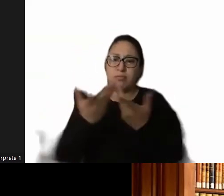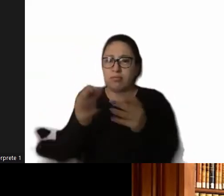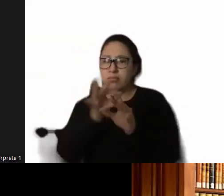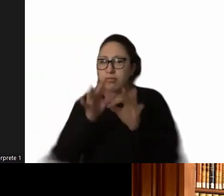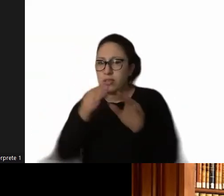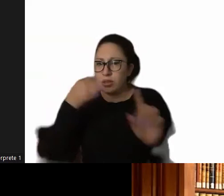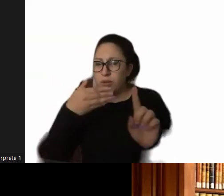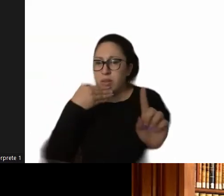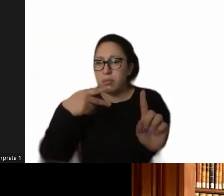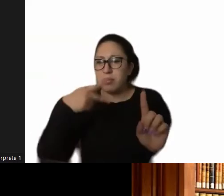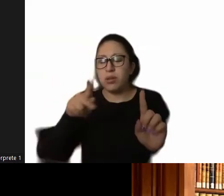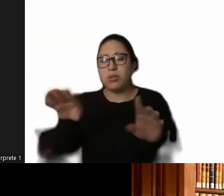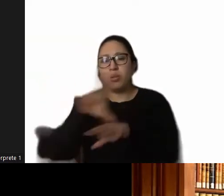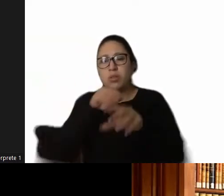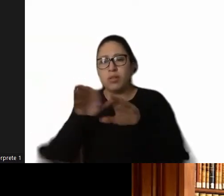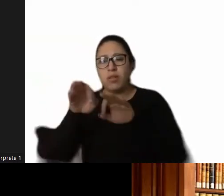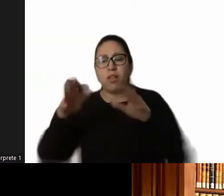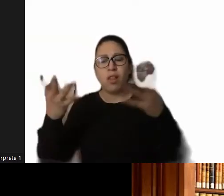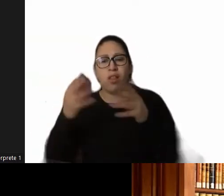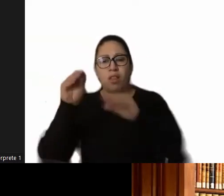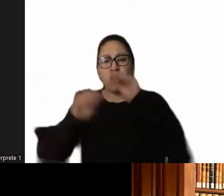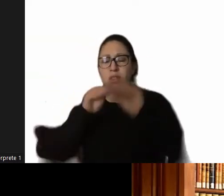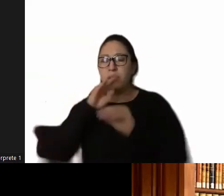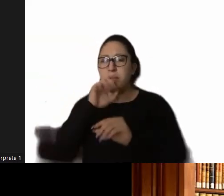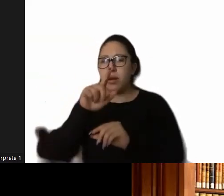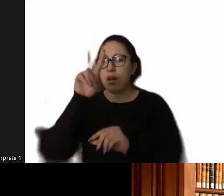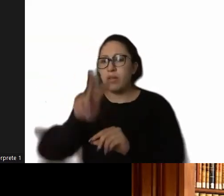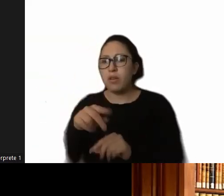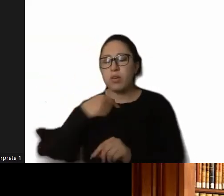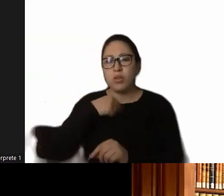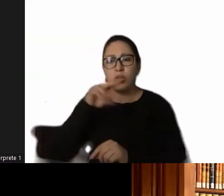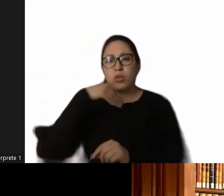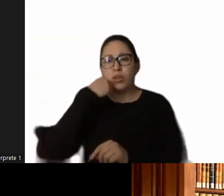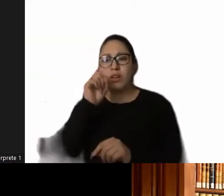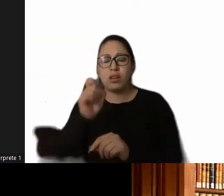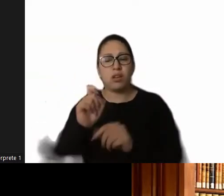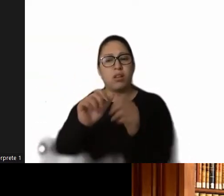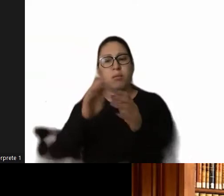no estoy tratando de retrasar el tema o